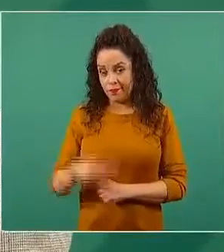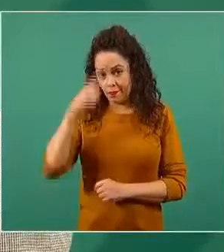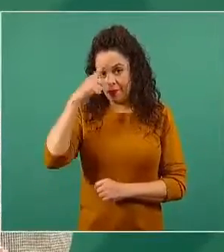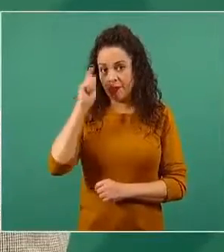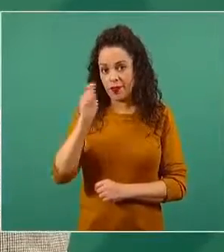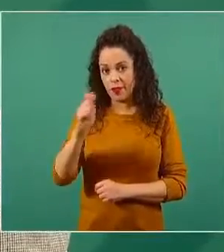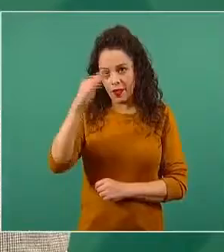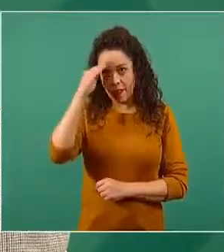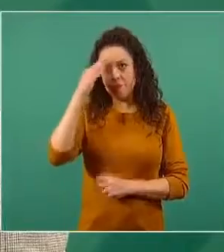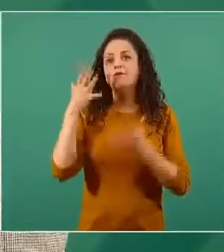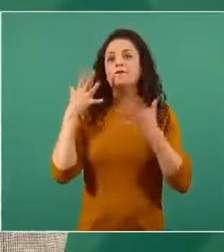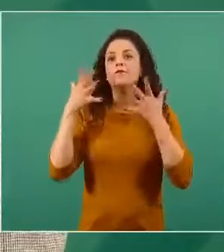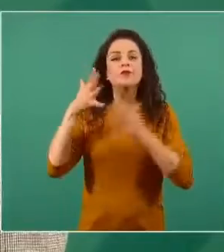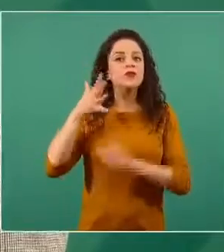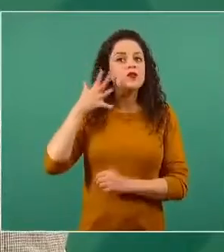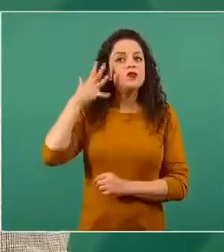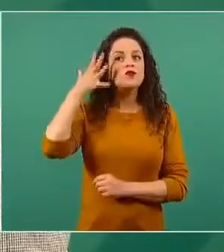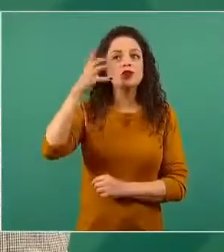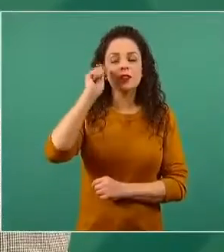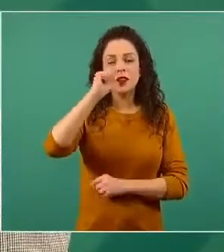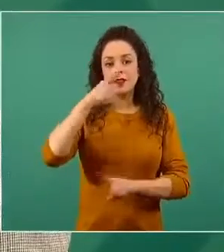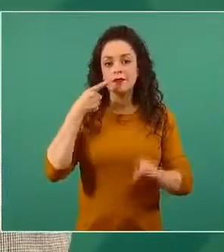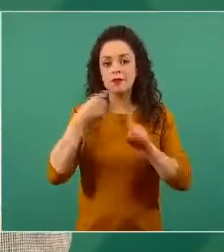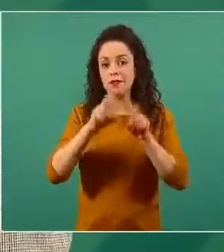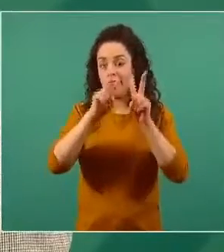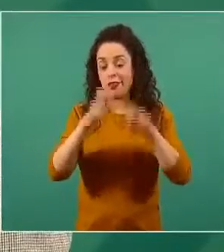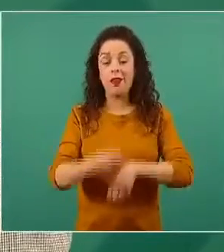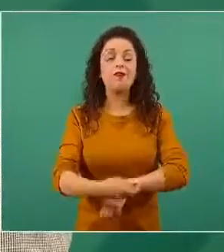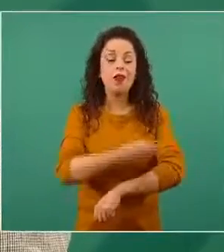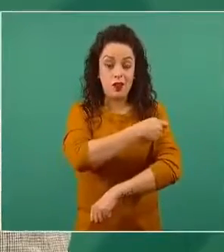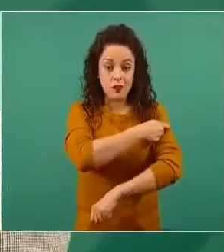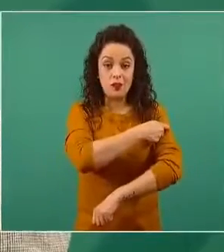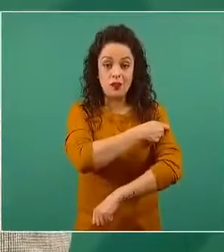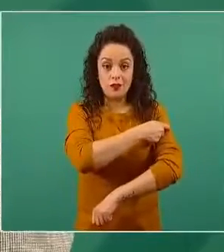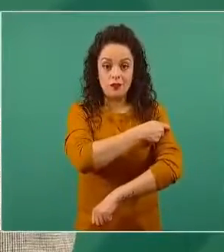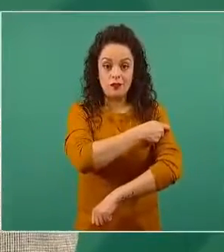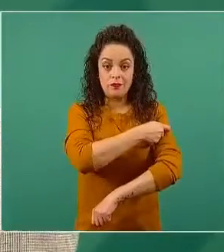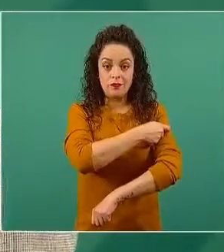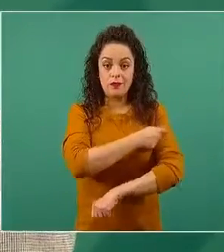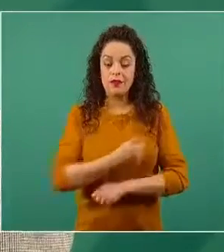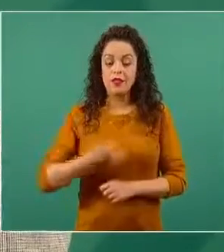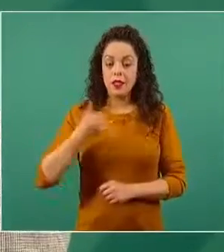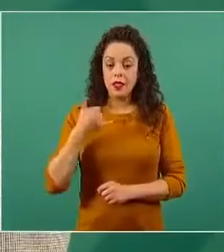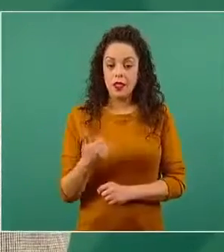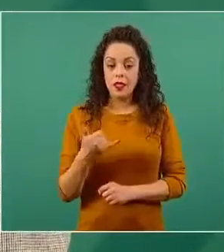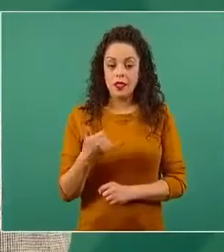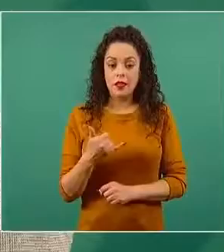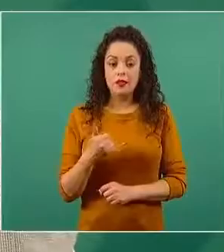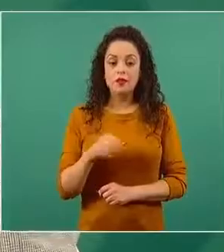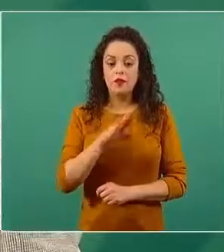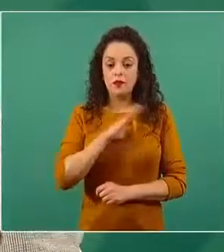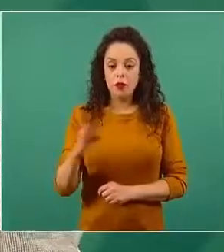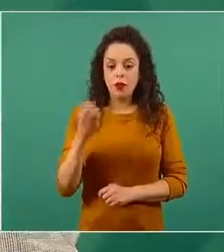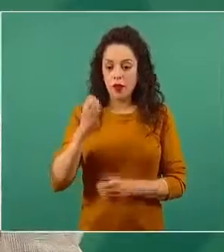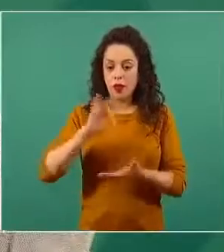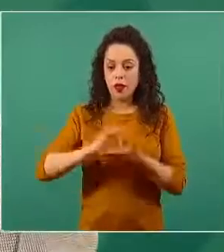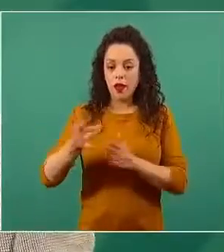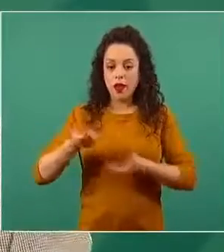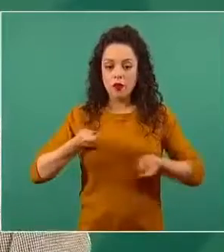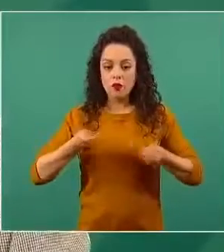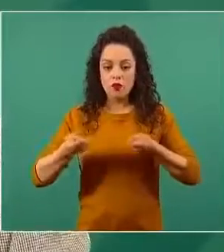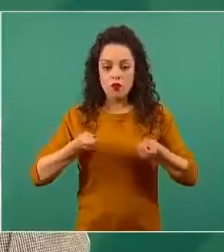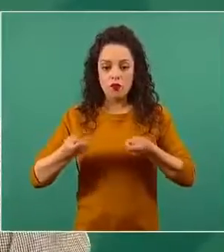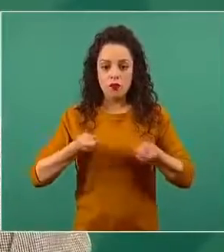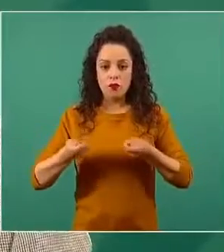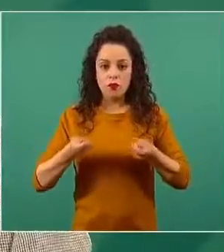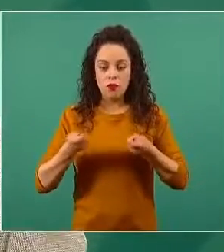creciente respecto a la vacunación y el mecanismo para ir logrando un control estable